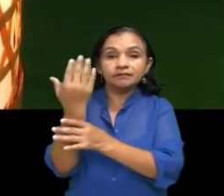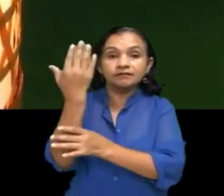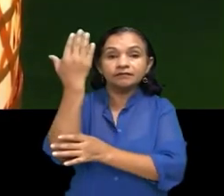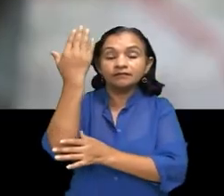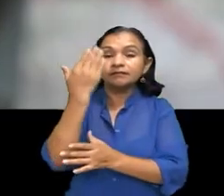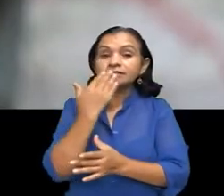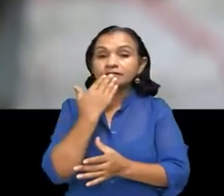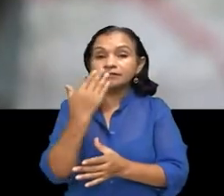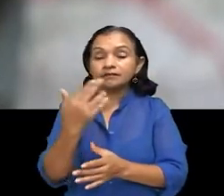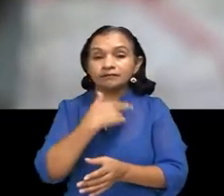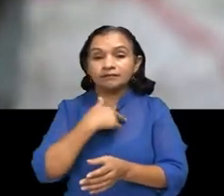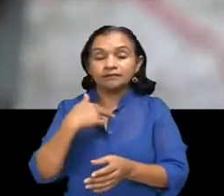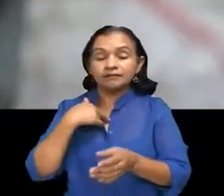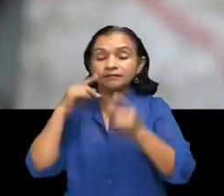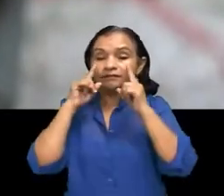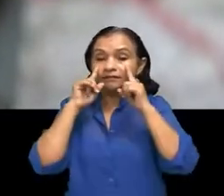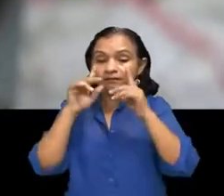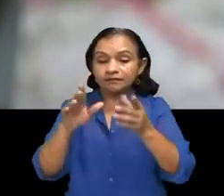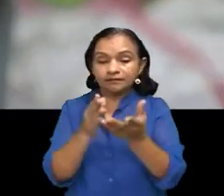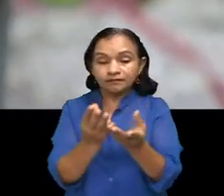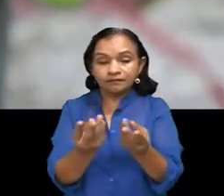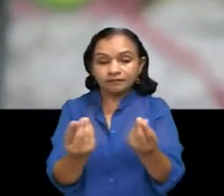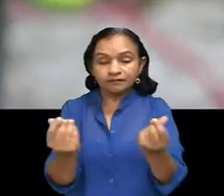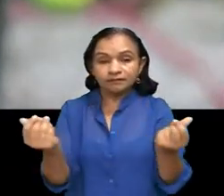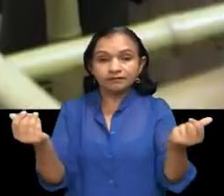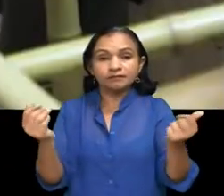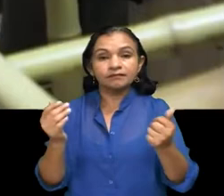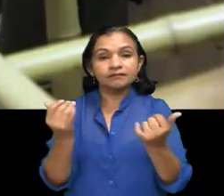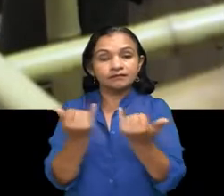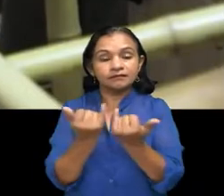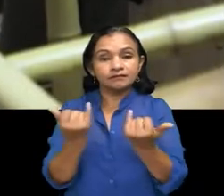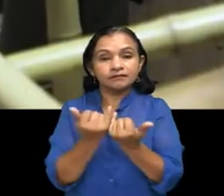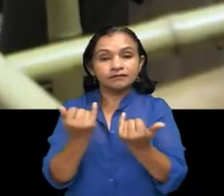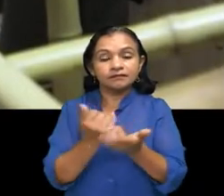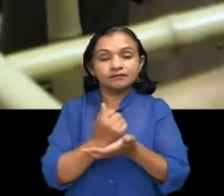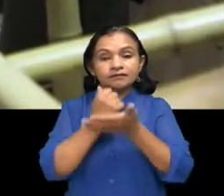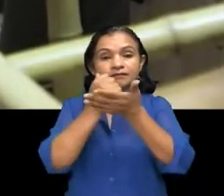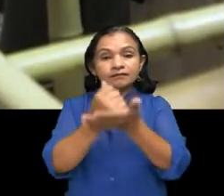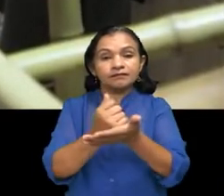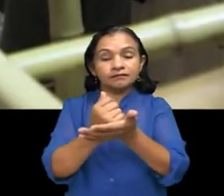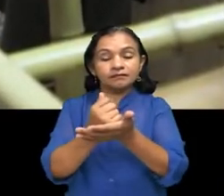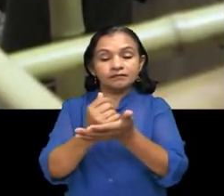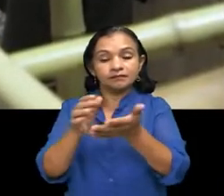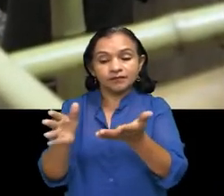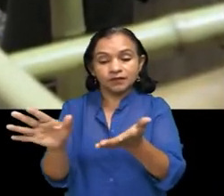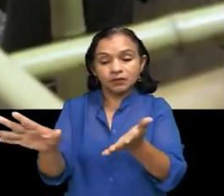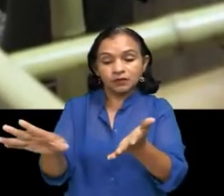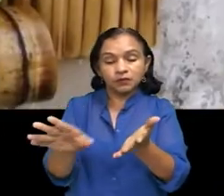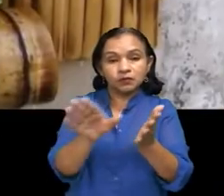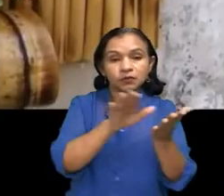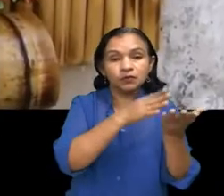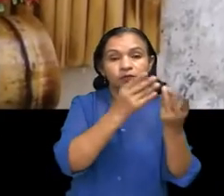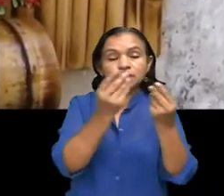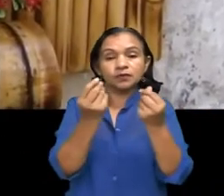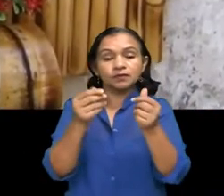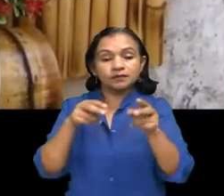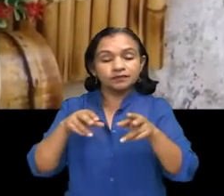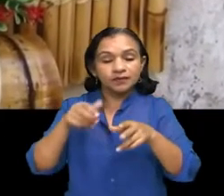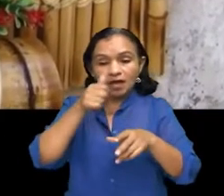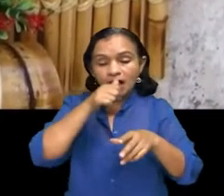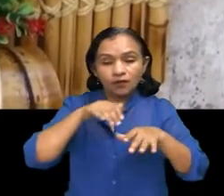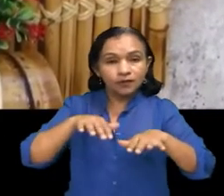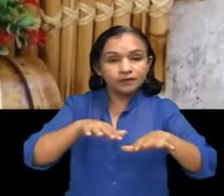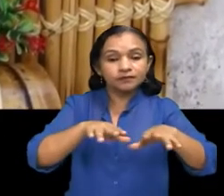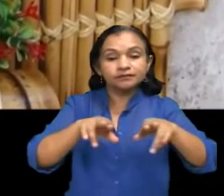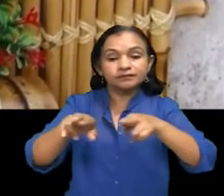excelente opción para proteger los suelos y cultivos. También sirve para evitar la erosión eólica e hídrica, sirviendo